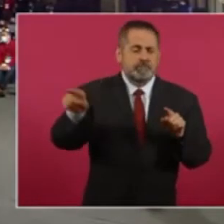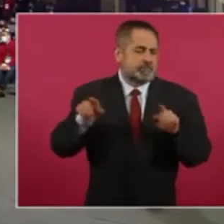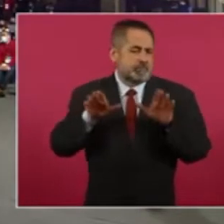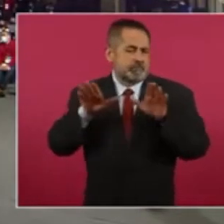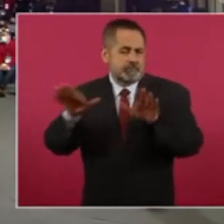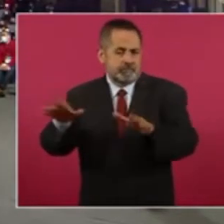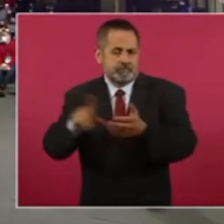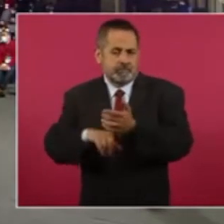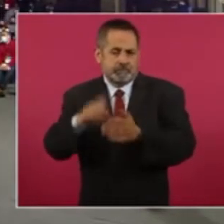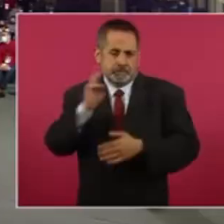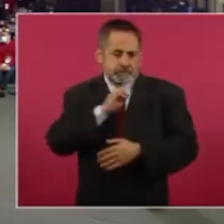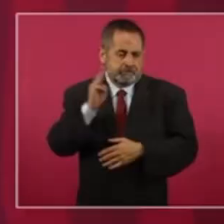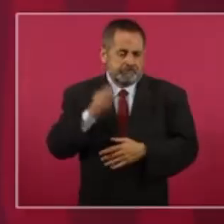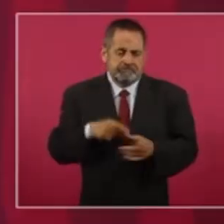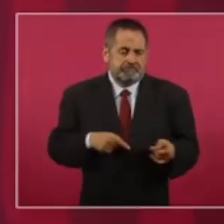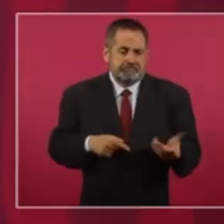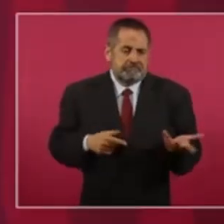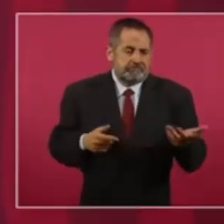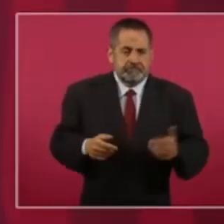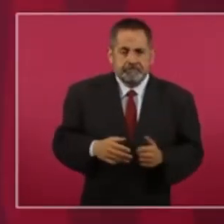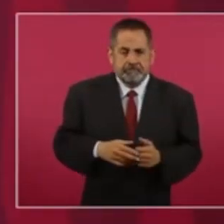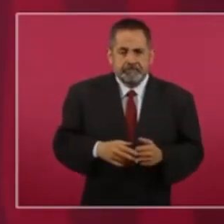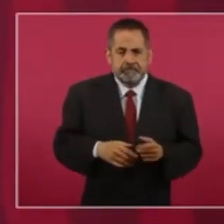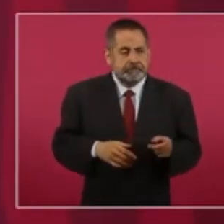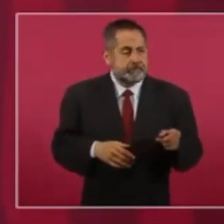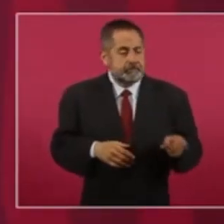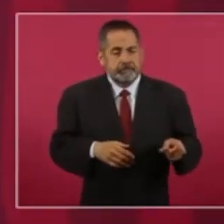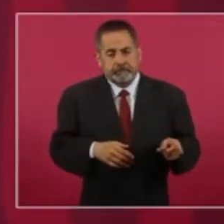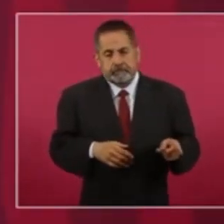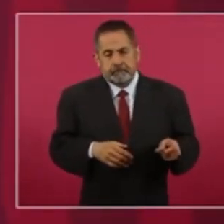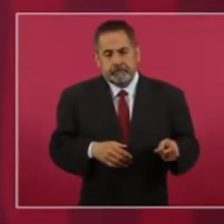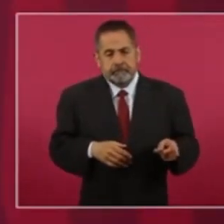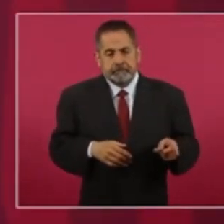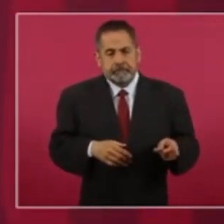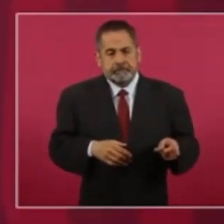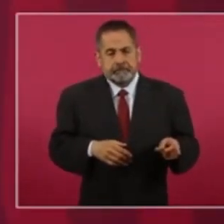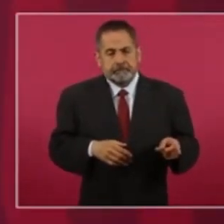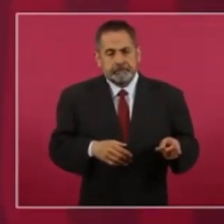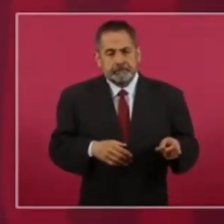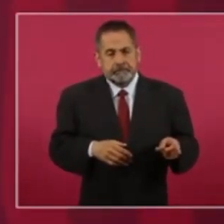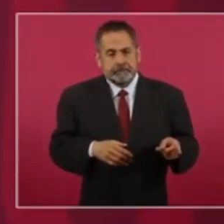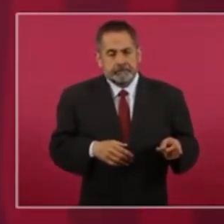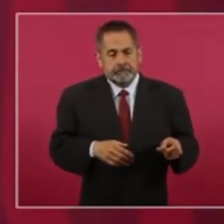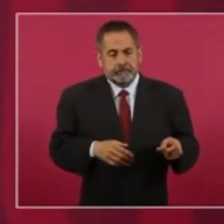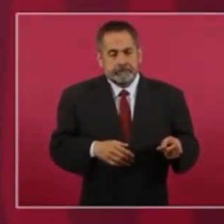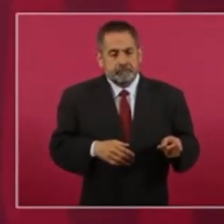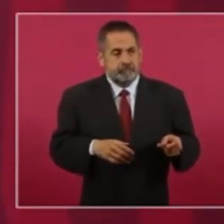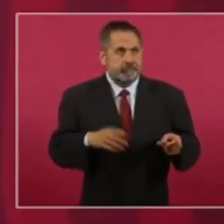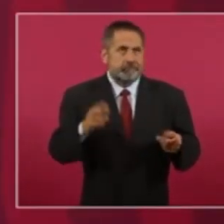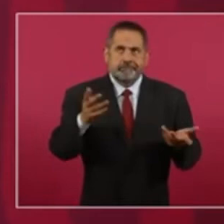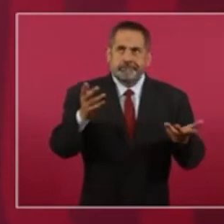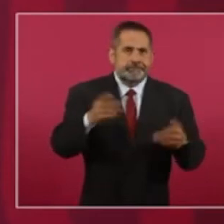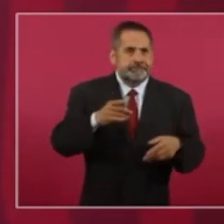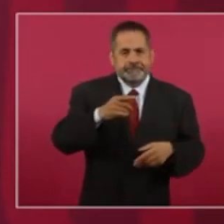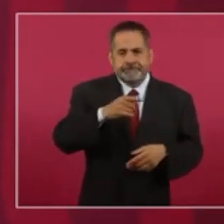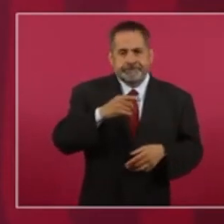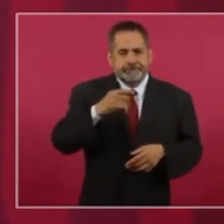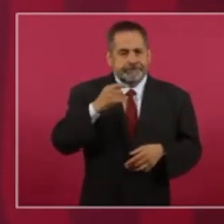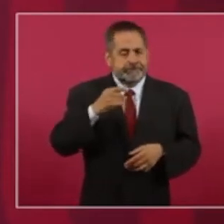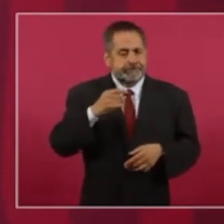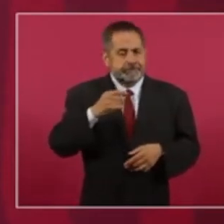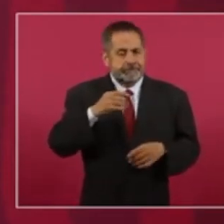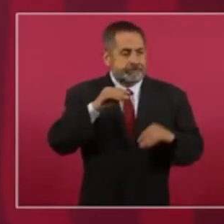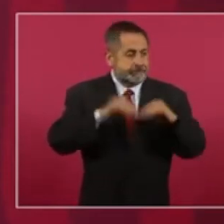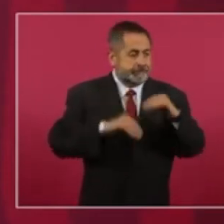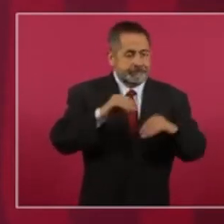de Mazatlán y pues en vez de desarrollar la